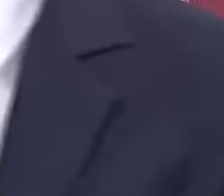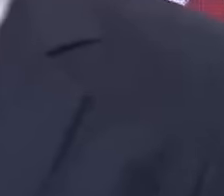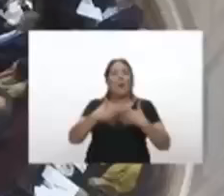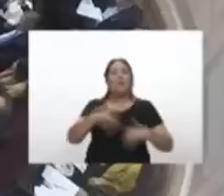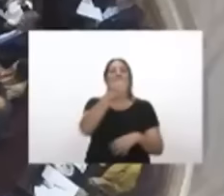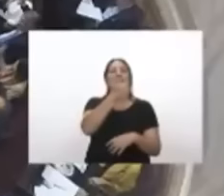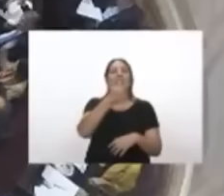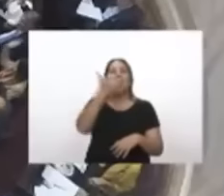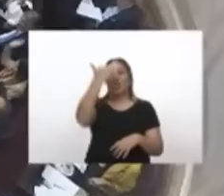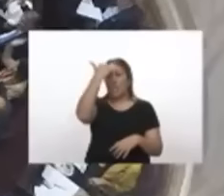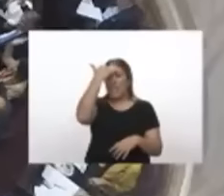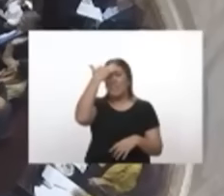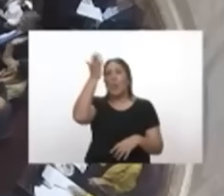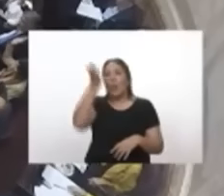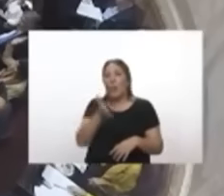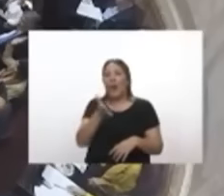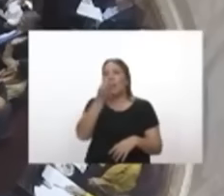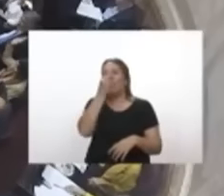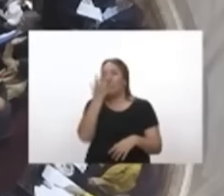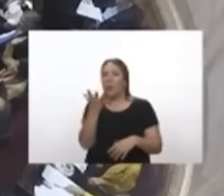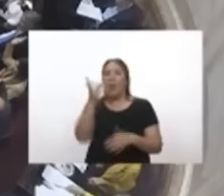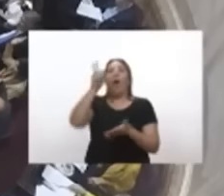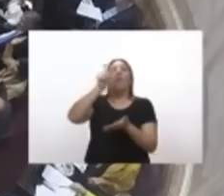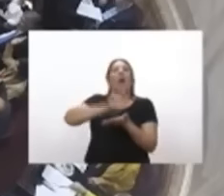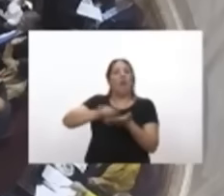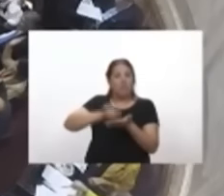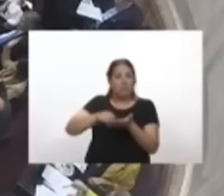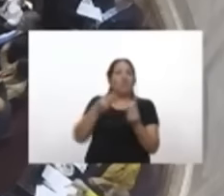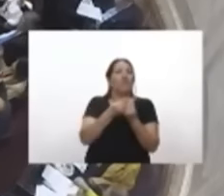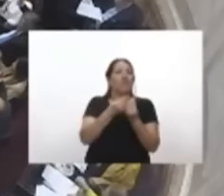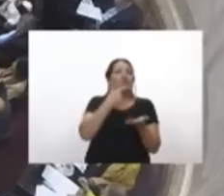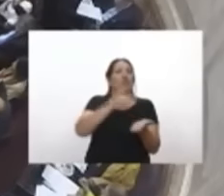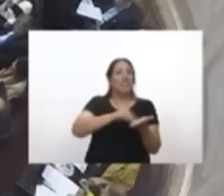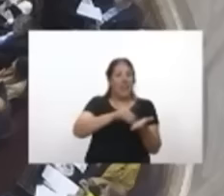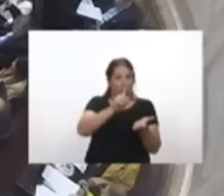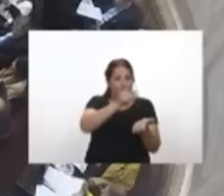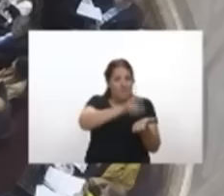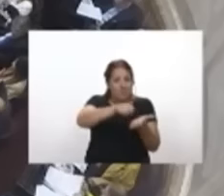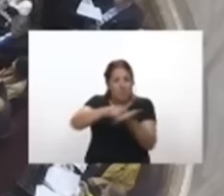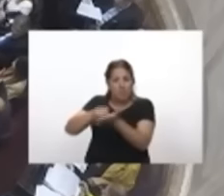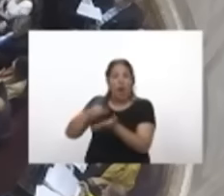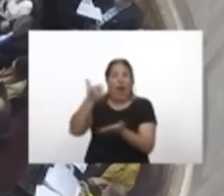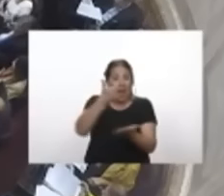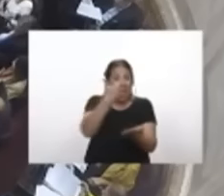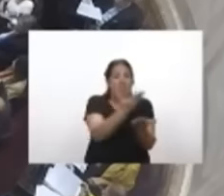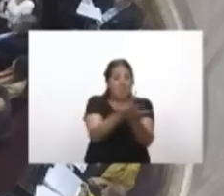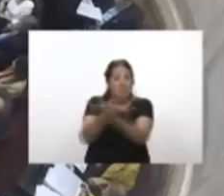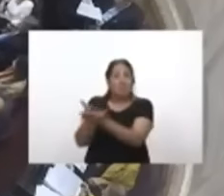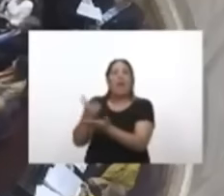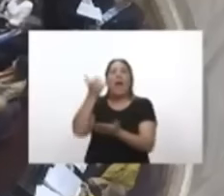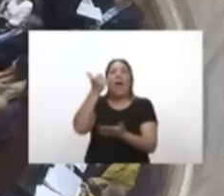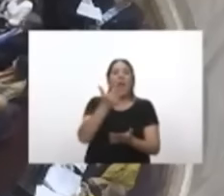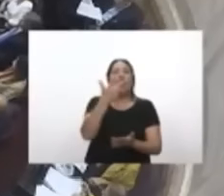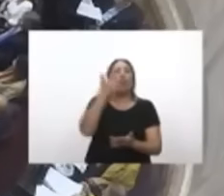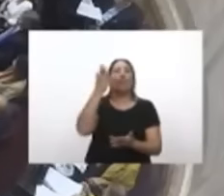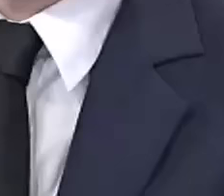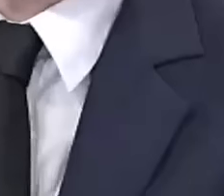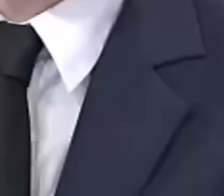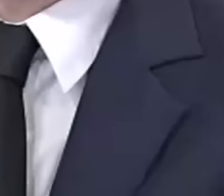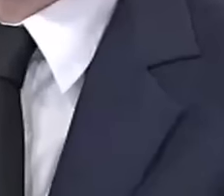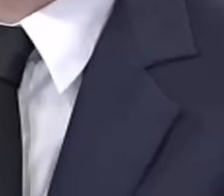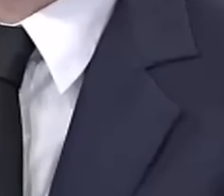Eduardo Serenellini, que está en la Secretaría de Medios. Sí, quien también habló, Nahue querido, para sumar voces y matices,